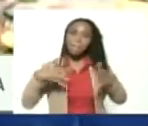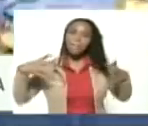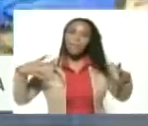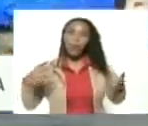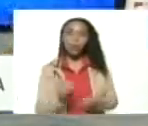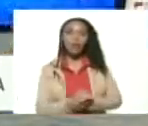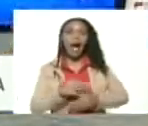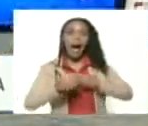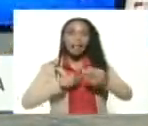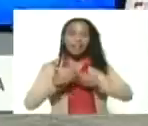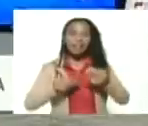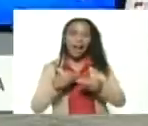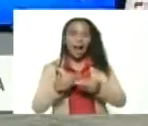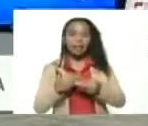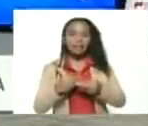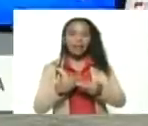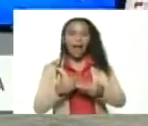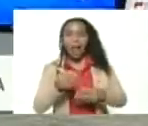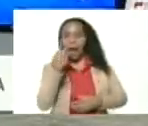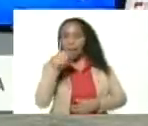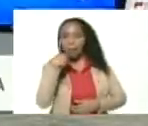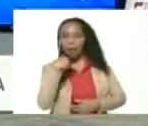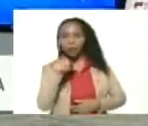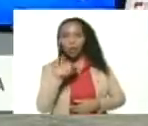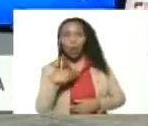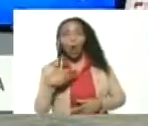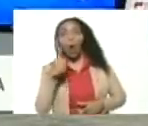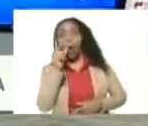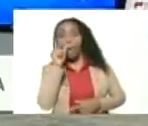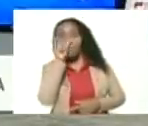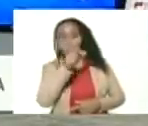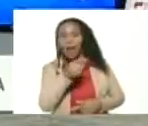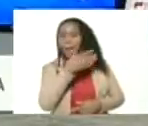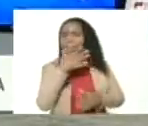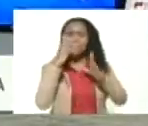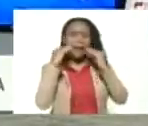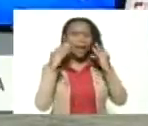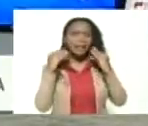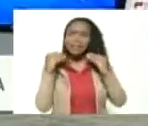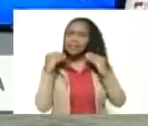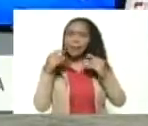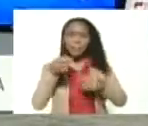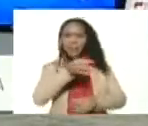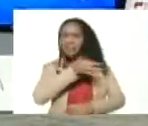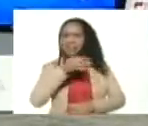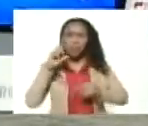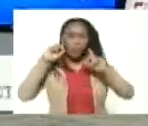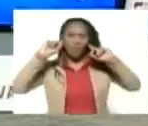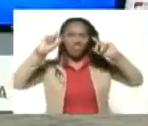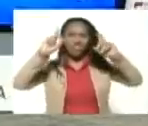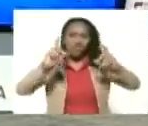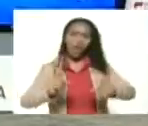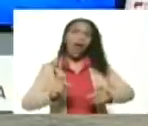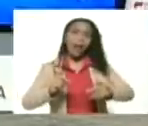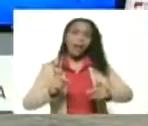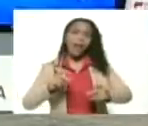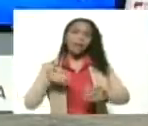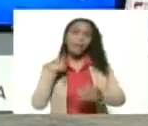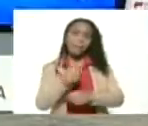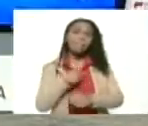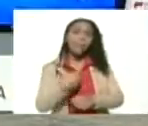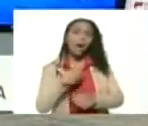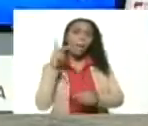alimento. Alí Rodríguez, que era un experto petrolero, experto en los temas de la renta